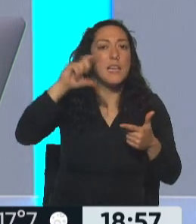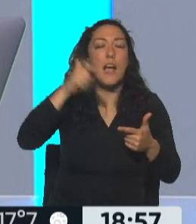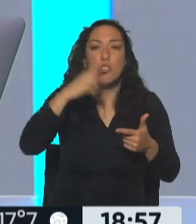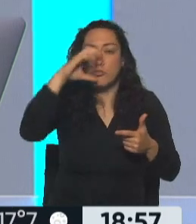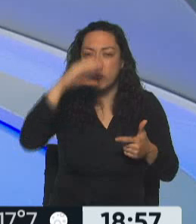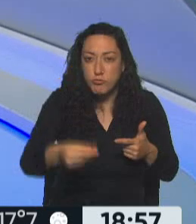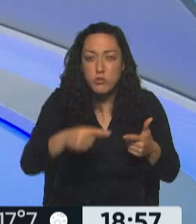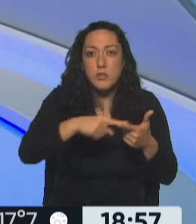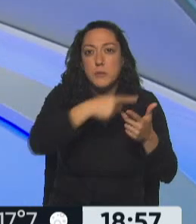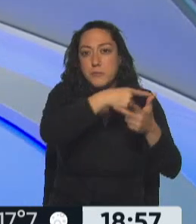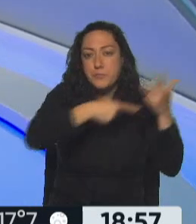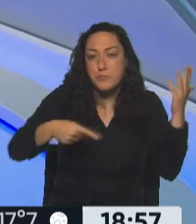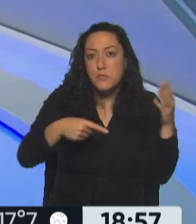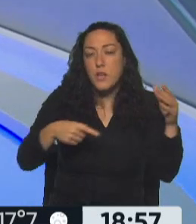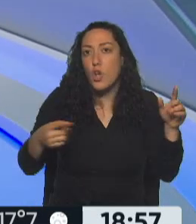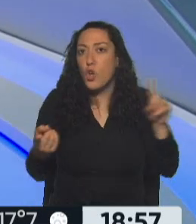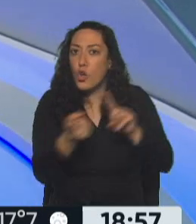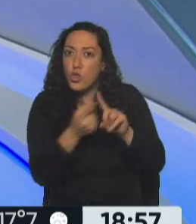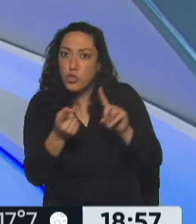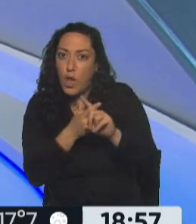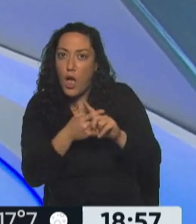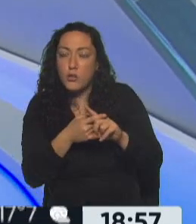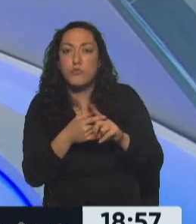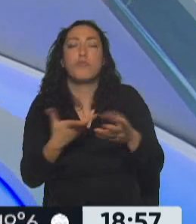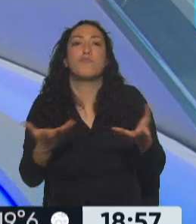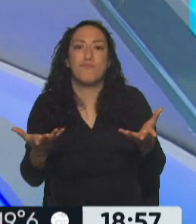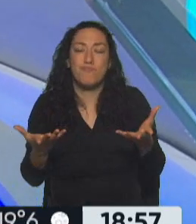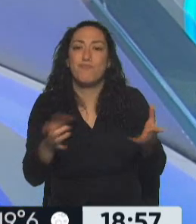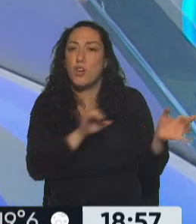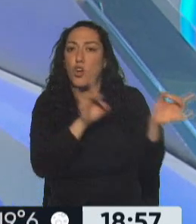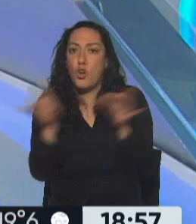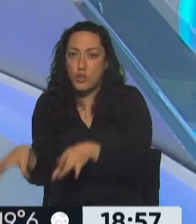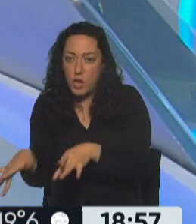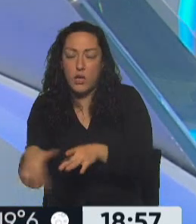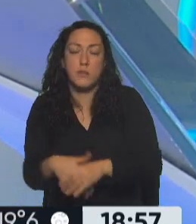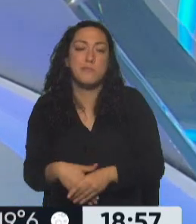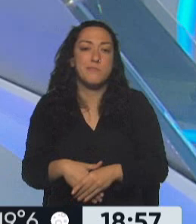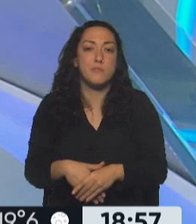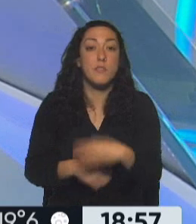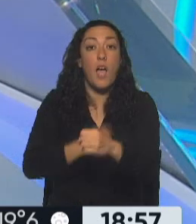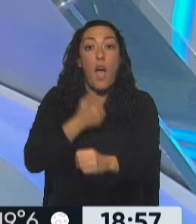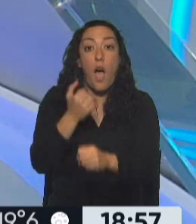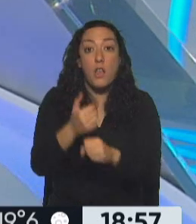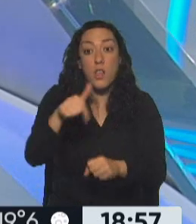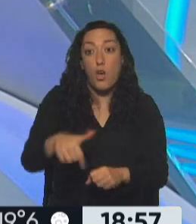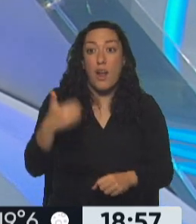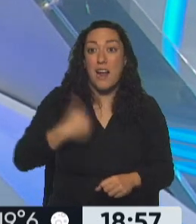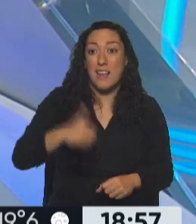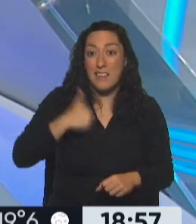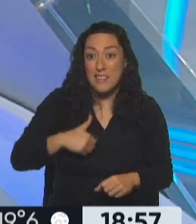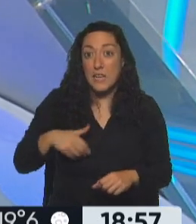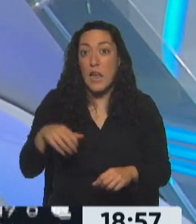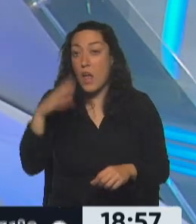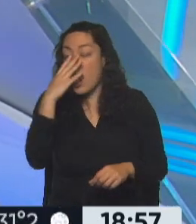estar infectados y se contagian con este virus. No se ha encontrado hasta ahora en Argentina transmisión en el